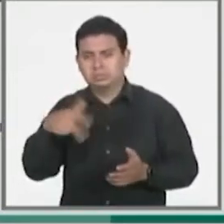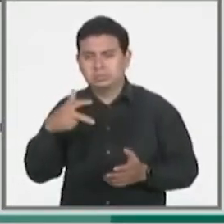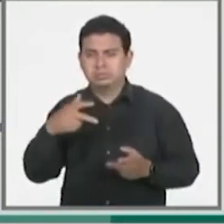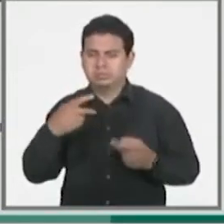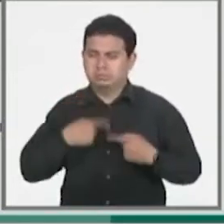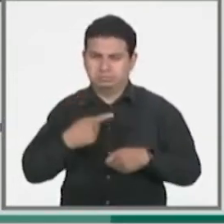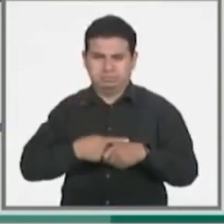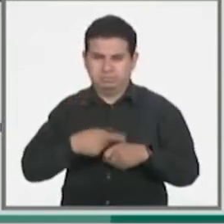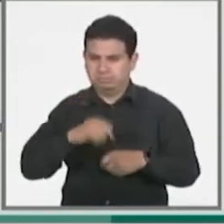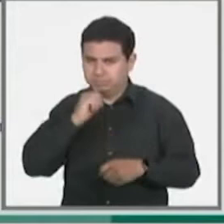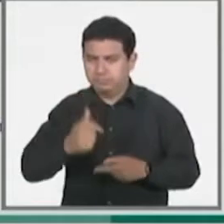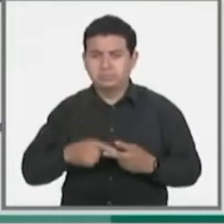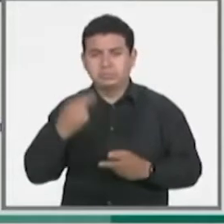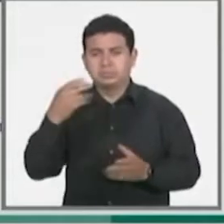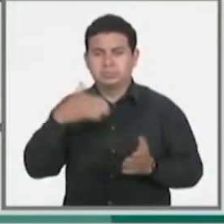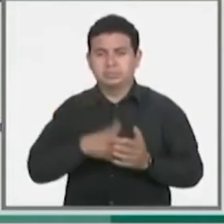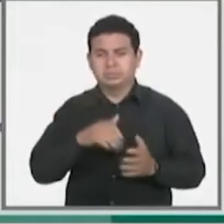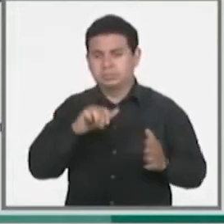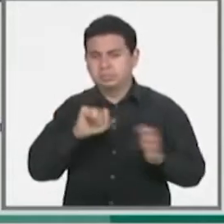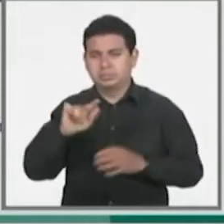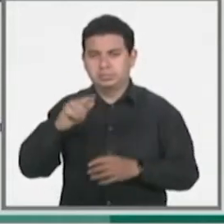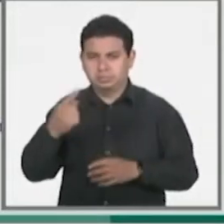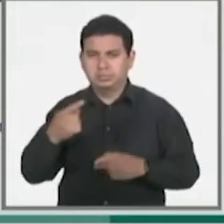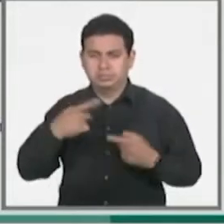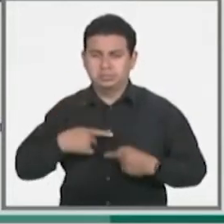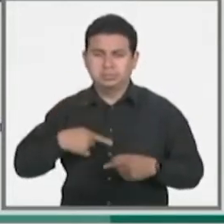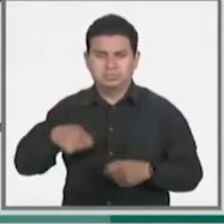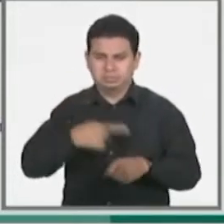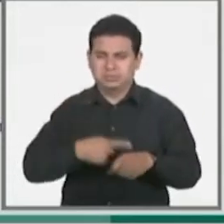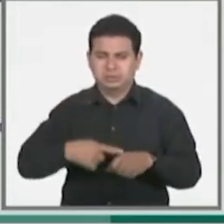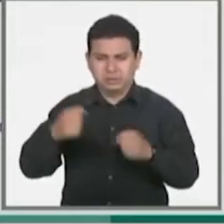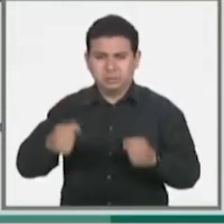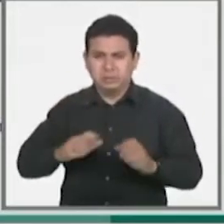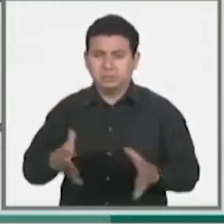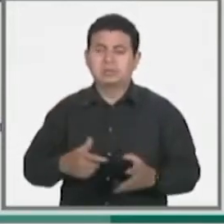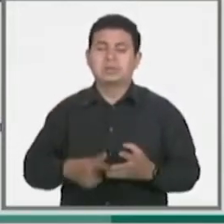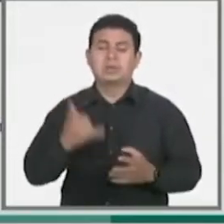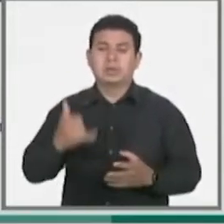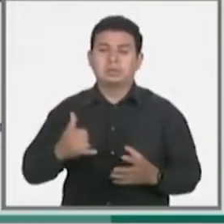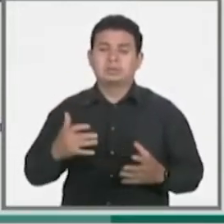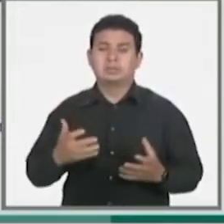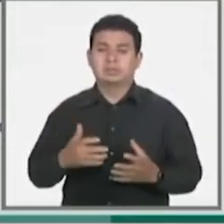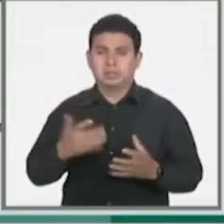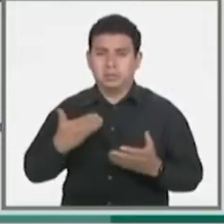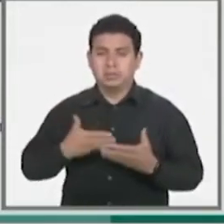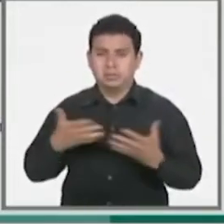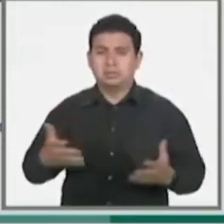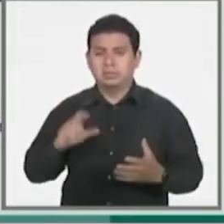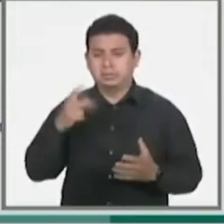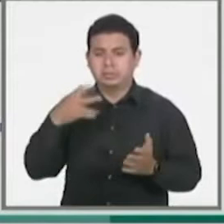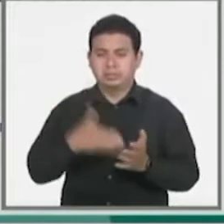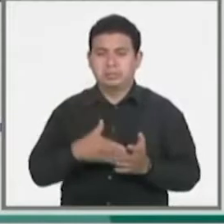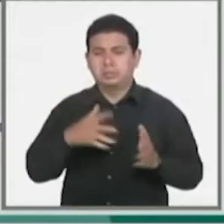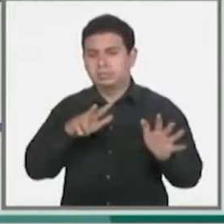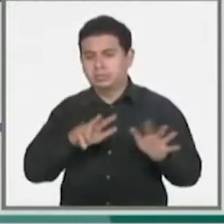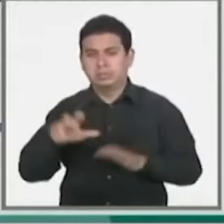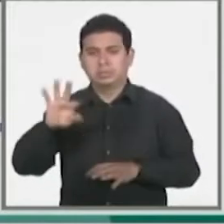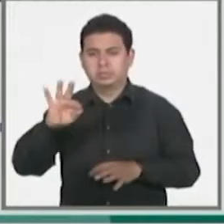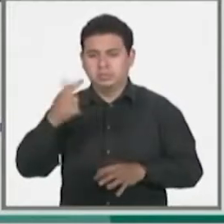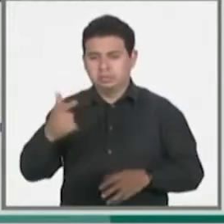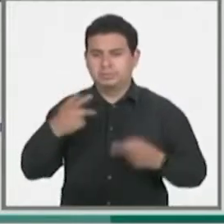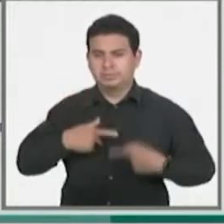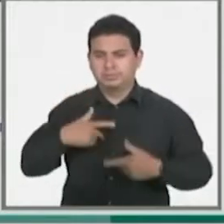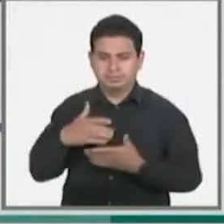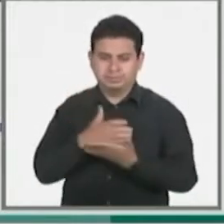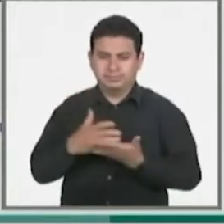negativos 25 mil 671 casos confirmados y afortunadamente ya tenemos 22 mil 847